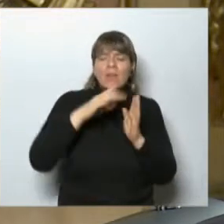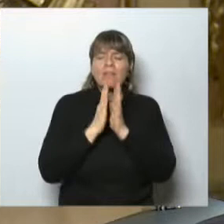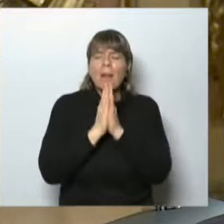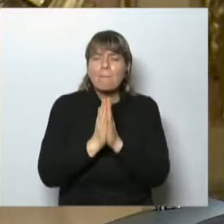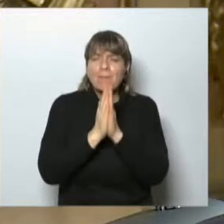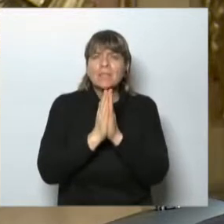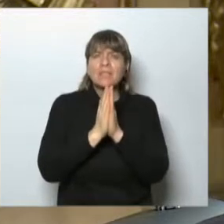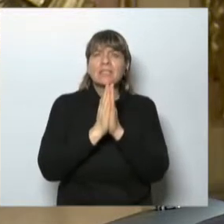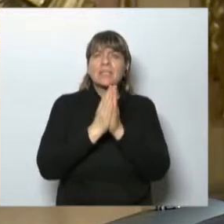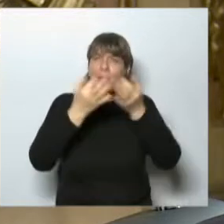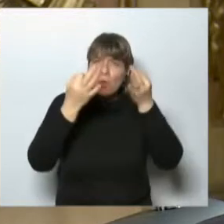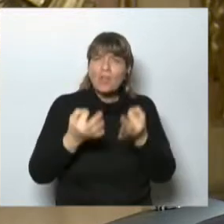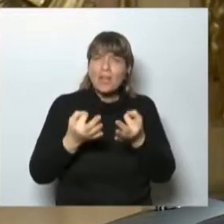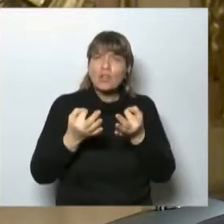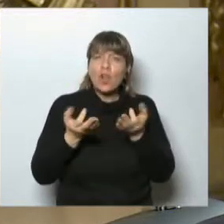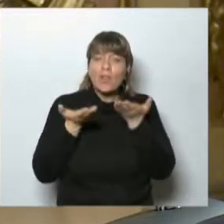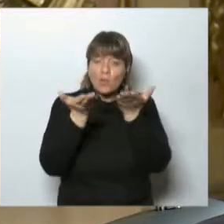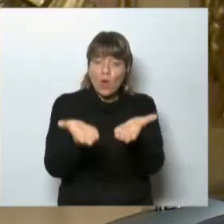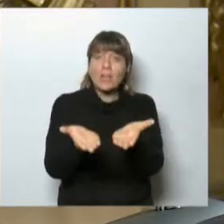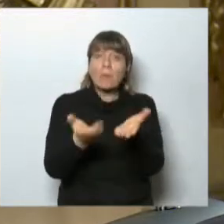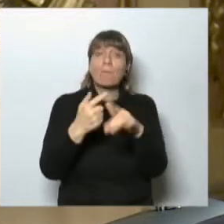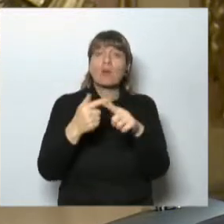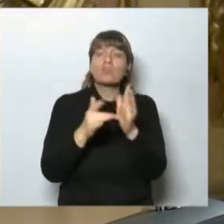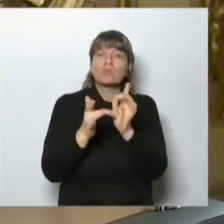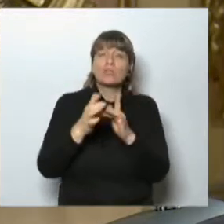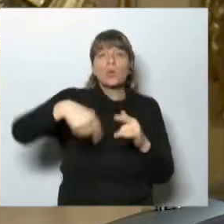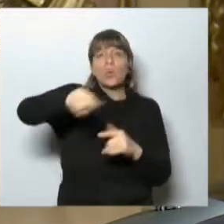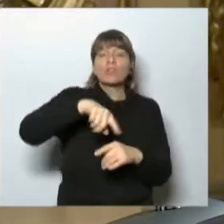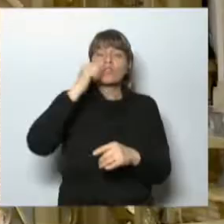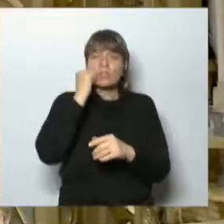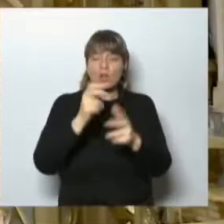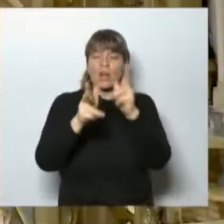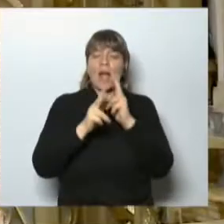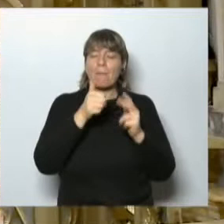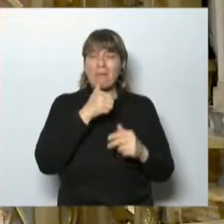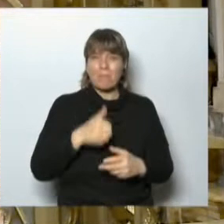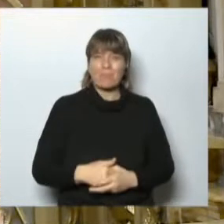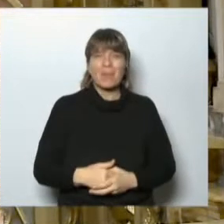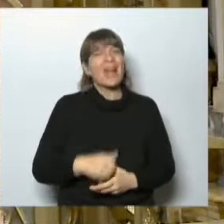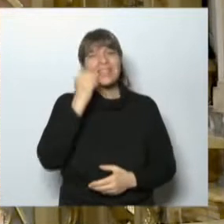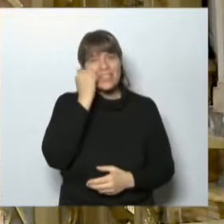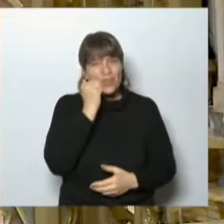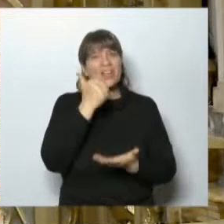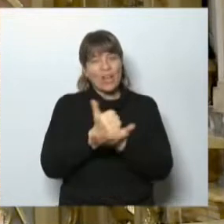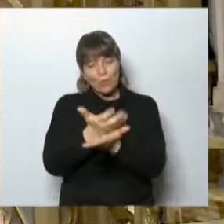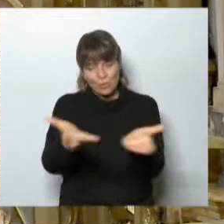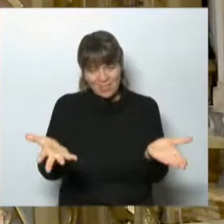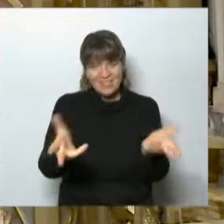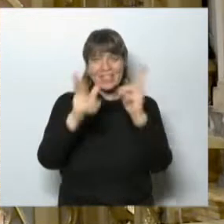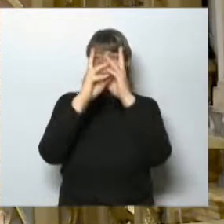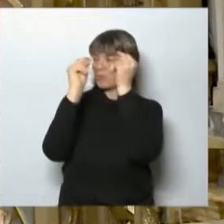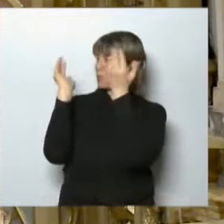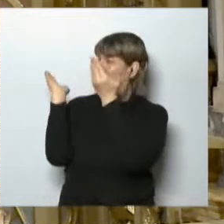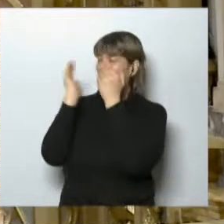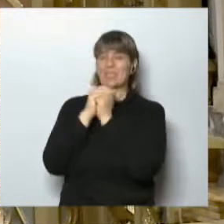de estos sagrados dones, por Jesucristo nuestro Señor. El Señor esté con